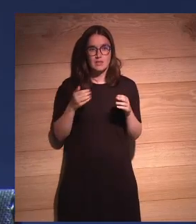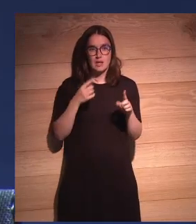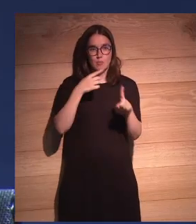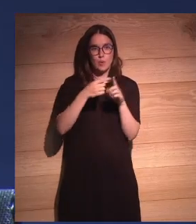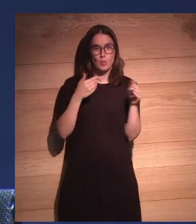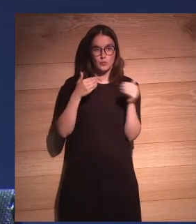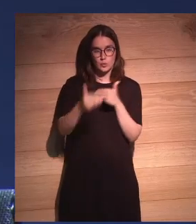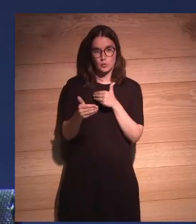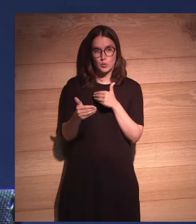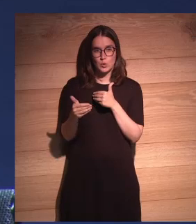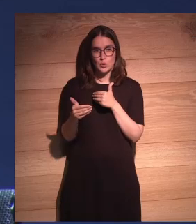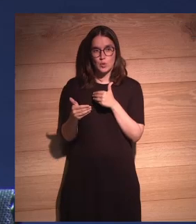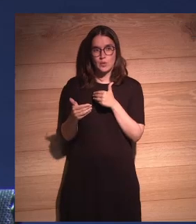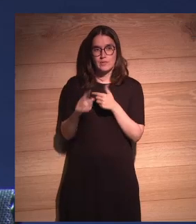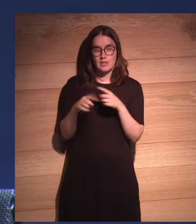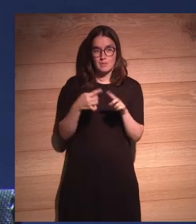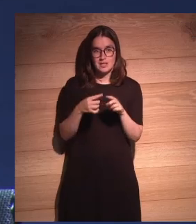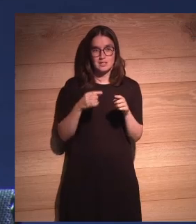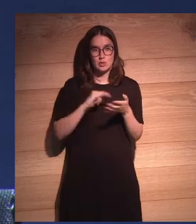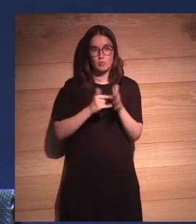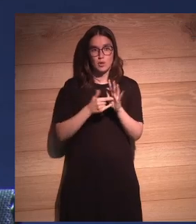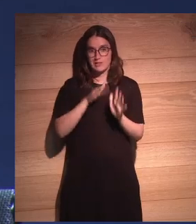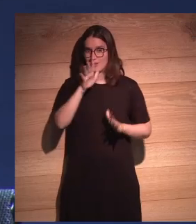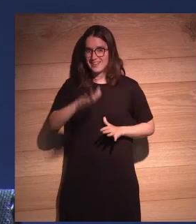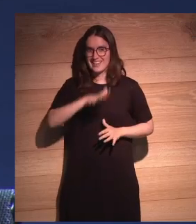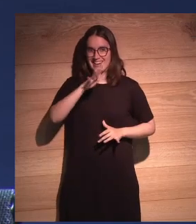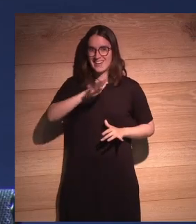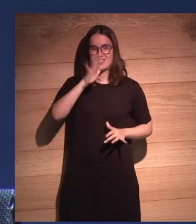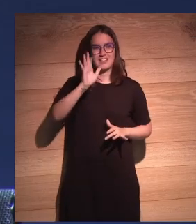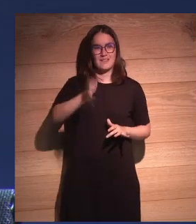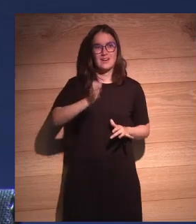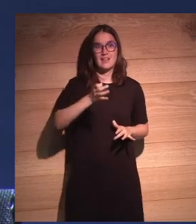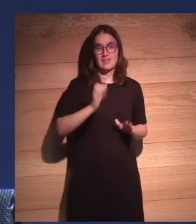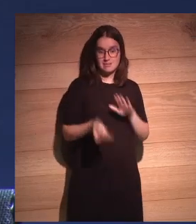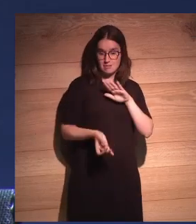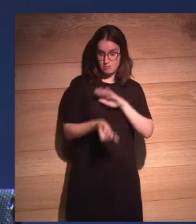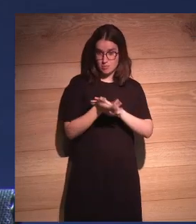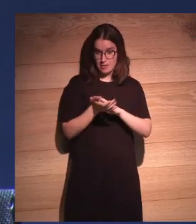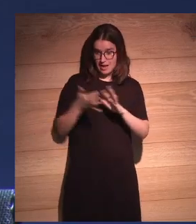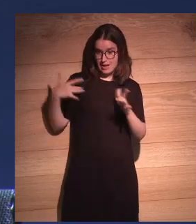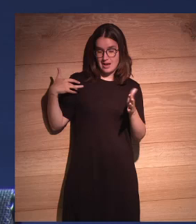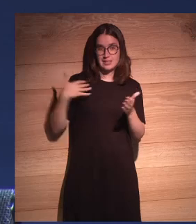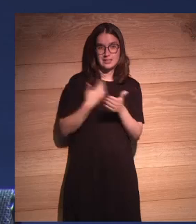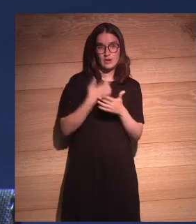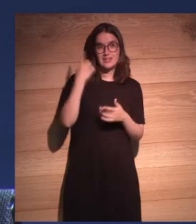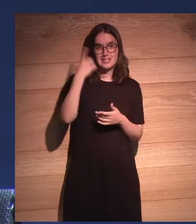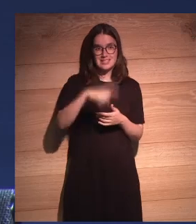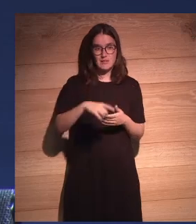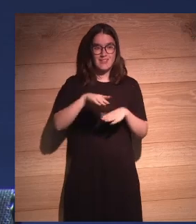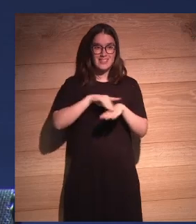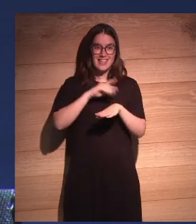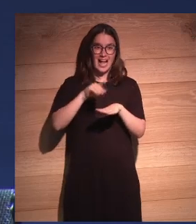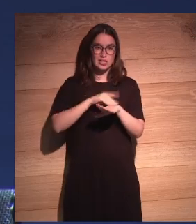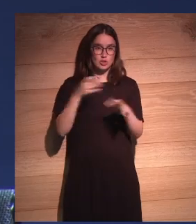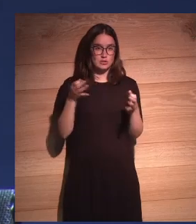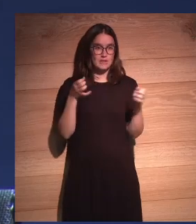Profuturo, que aparte de ser un proyecto espectacular, la verdad es que desde su concepción han tenido claro que tenían que contar con los datos